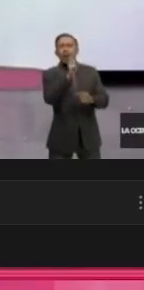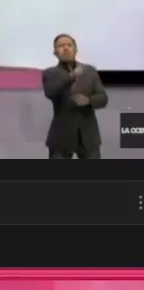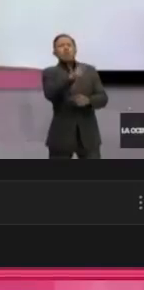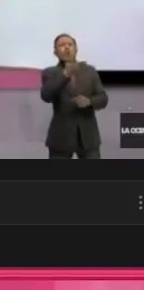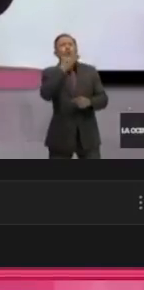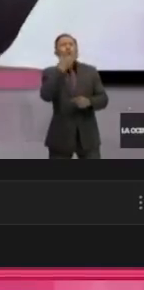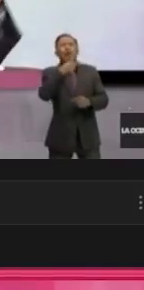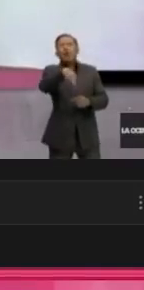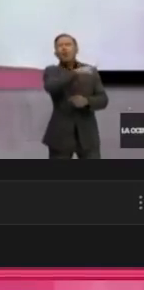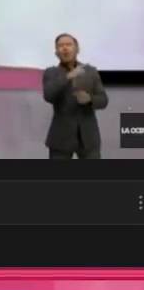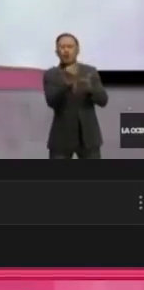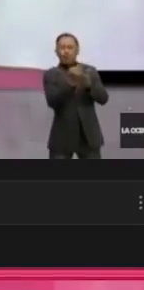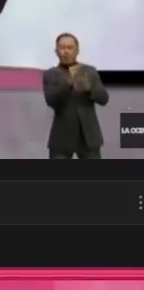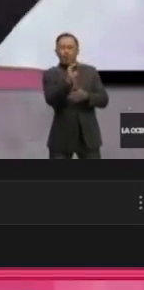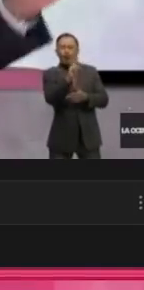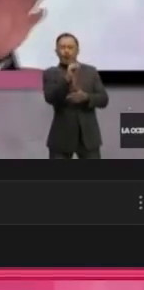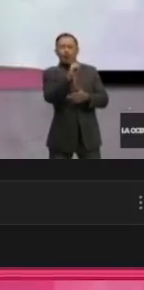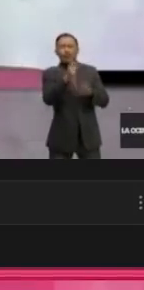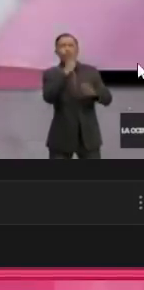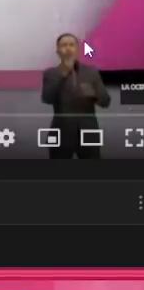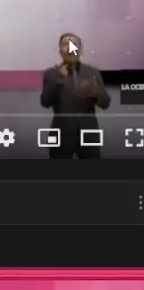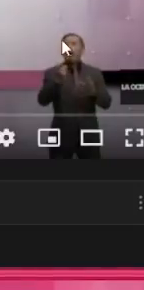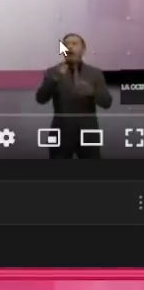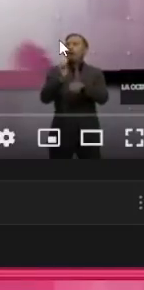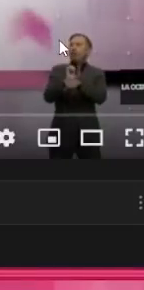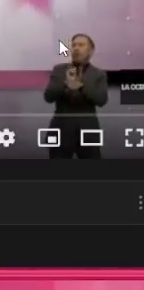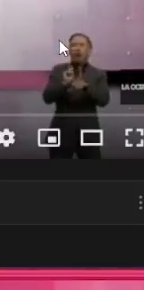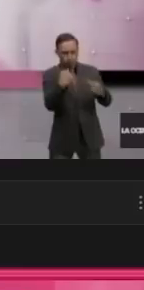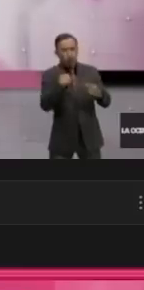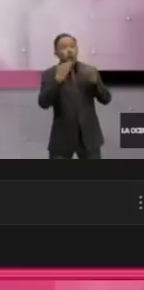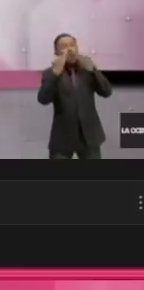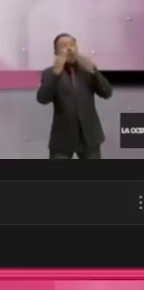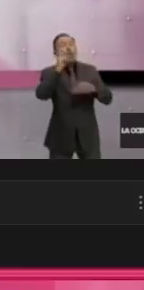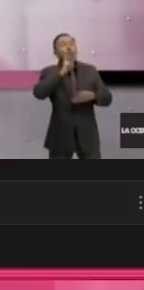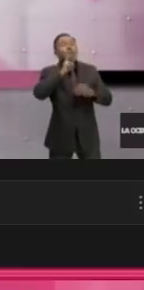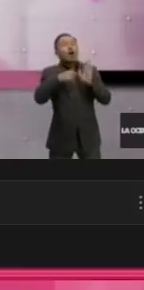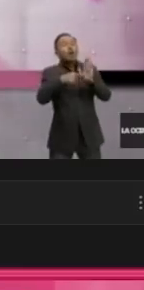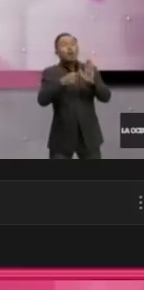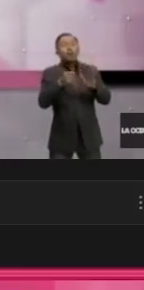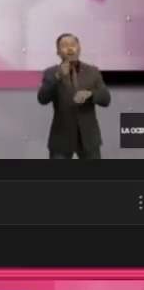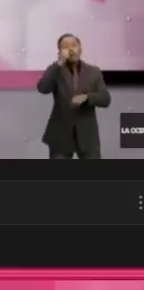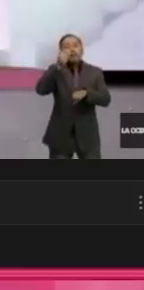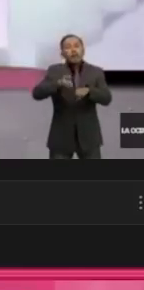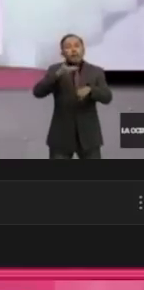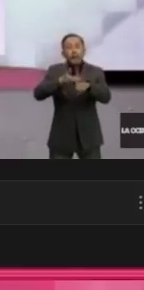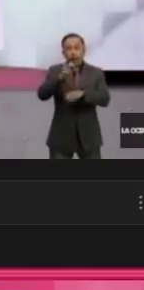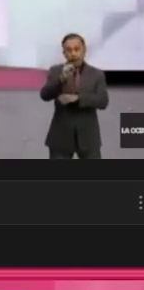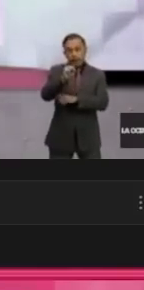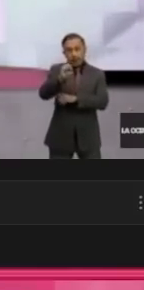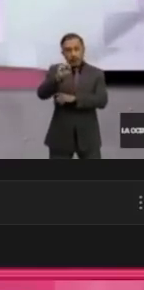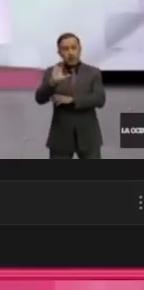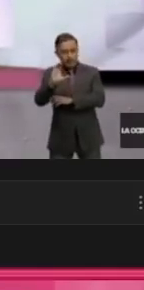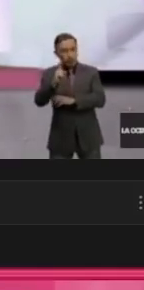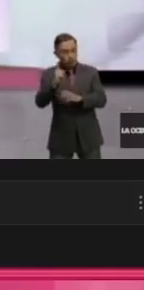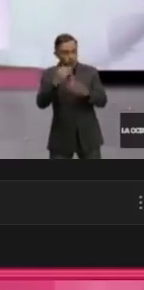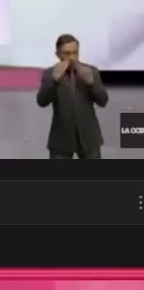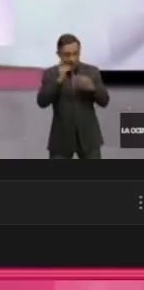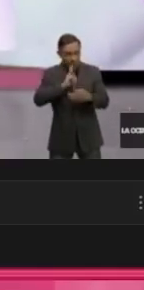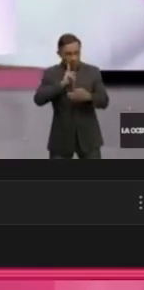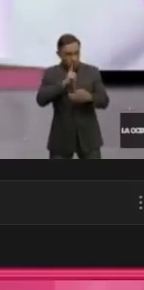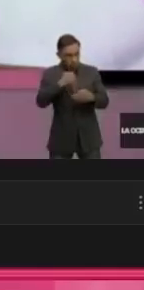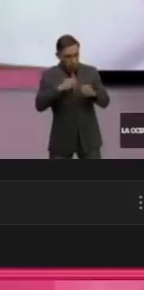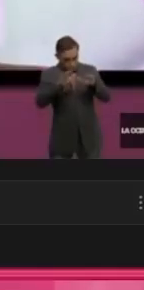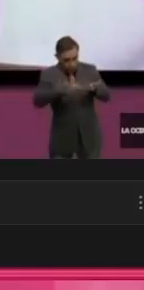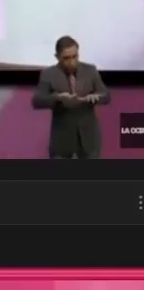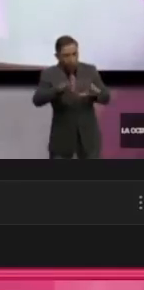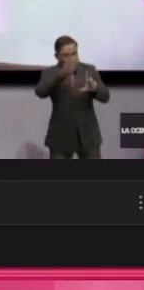morenos. Histrionismo, clasista. No, hechos y datos, señor. La Secretaría Ejecutiva de Seguridad Ciudadana, por lo visto usted no se ha metido en los datos, no es una hoja de